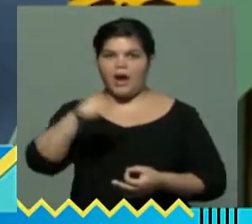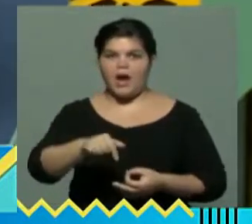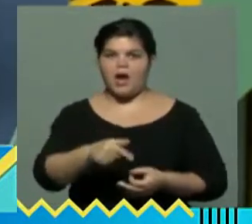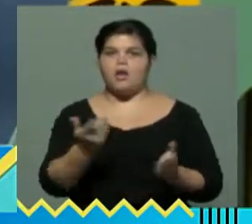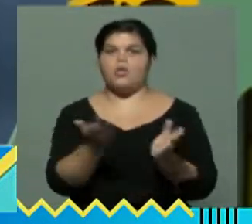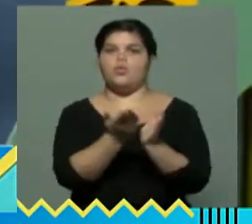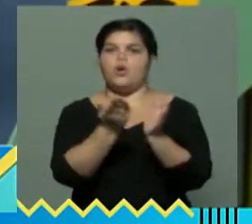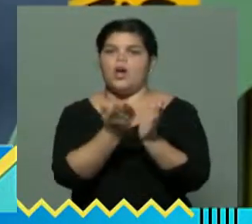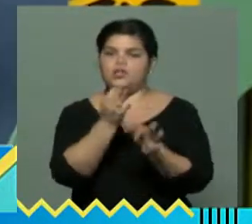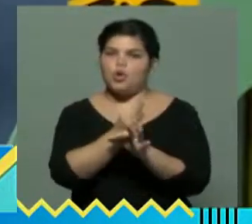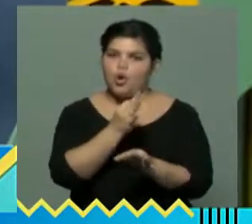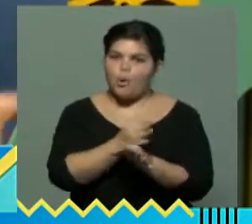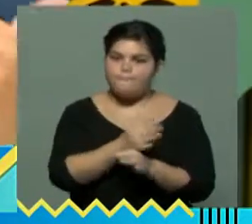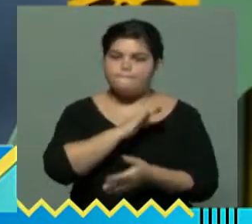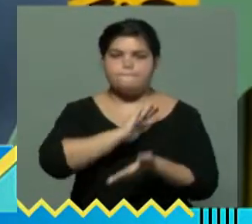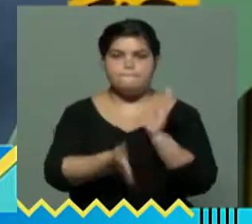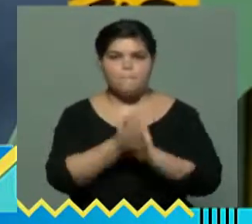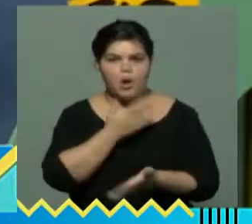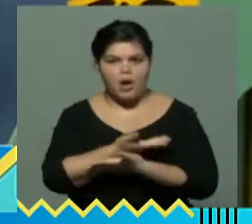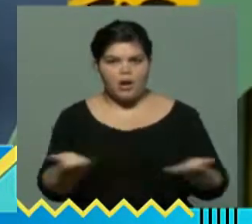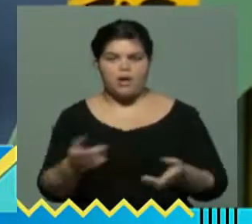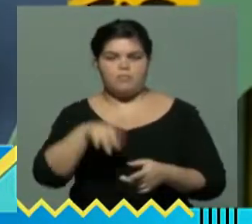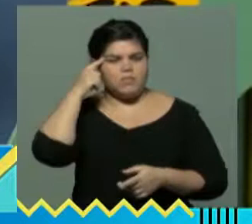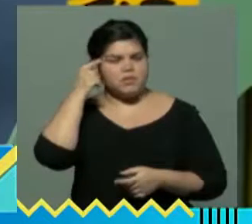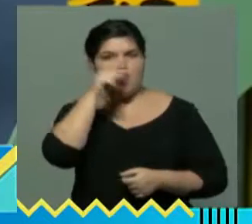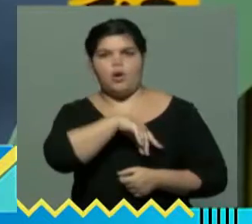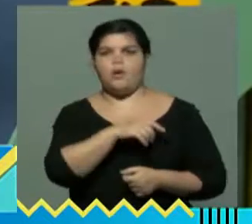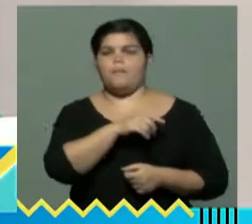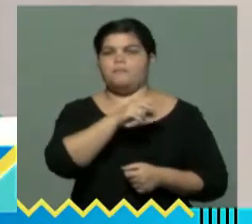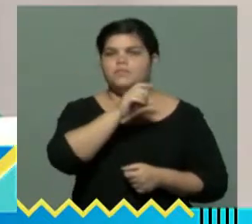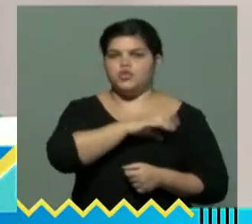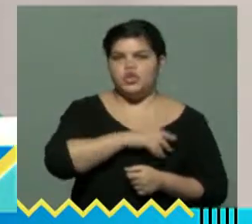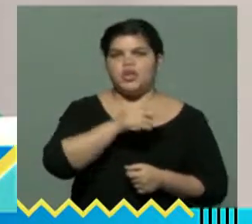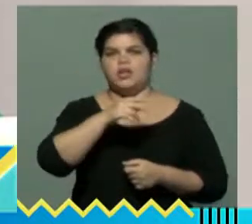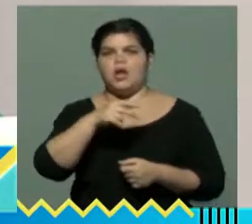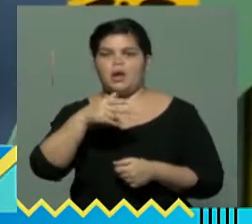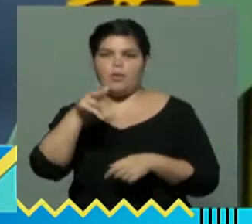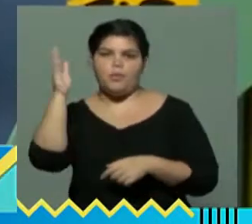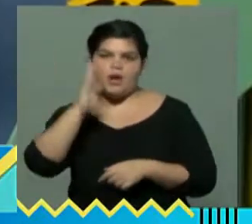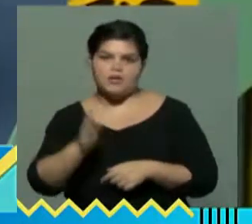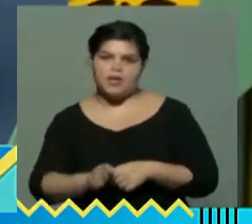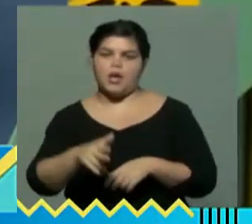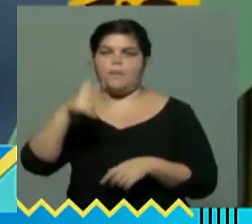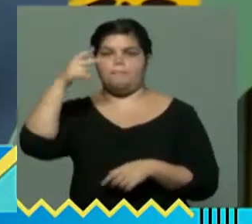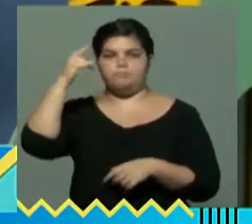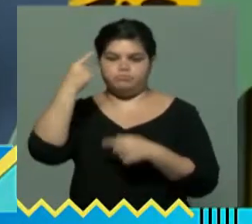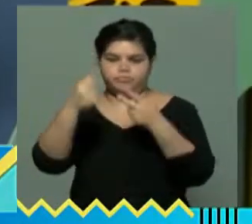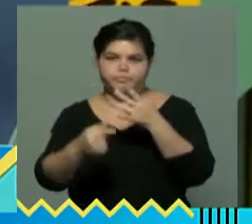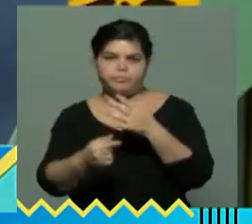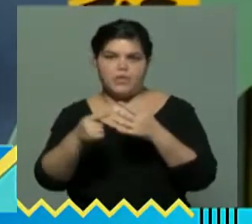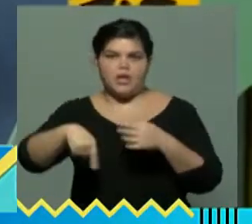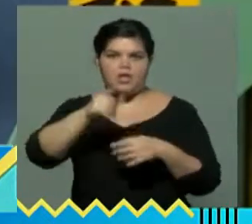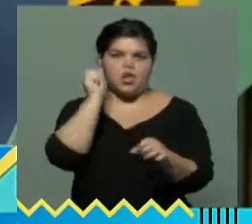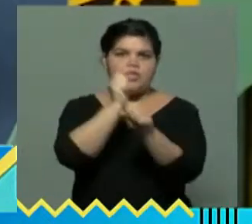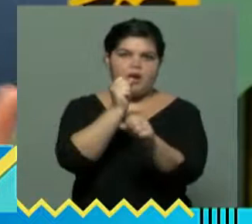gratuita. Pensemos en los hermanos chilenos, brasileños, paraguayos, uruguayos que vienen a estudiar en la Argentina, porque además de allá tener que trabajar, tienen